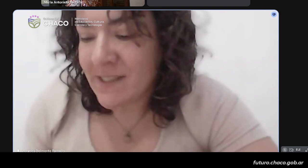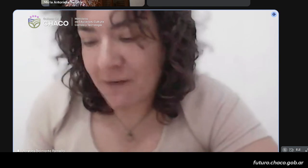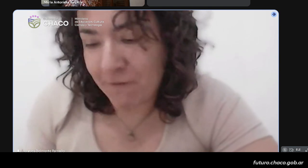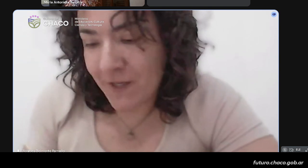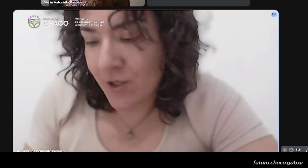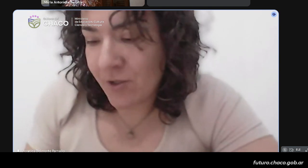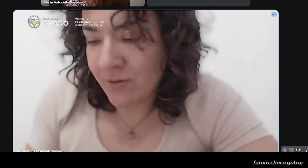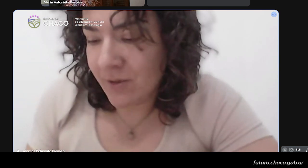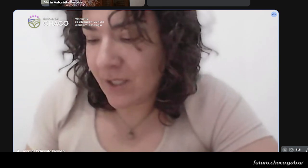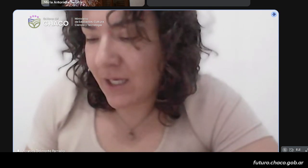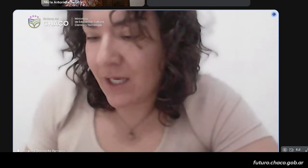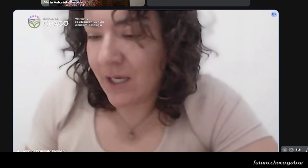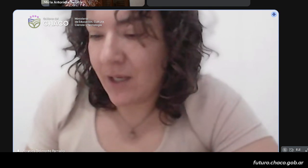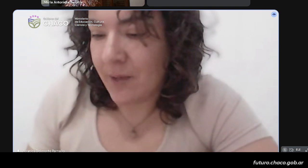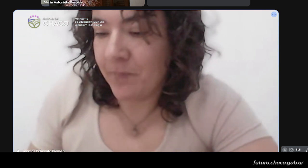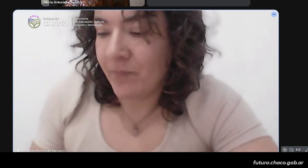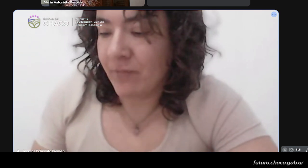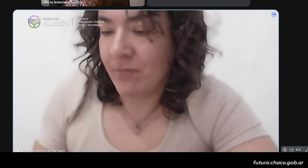un desafío